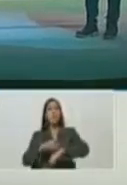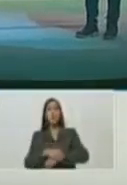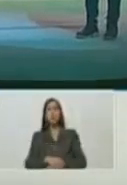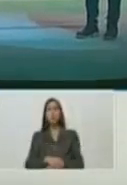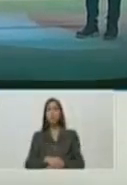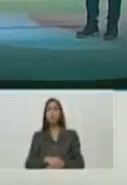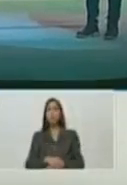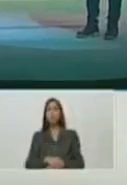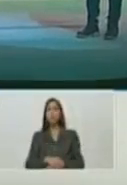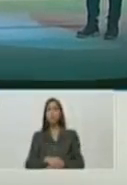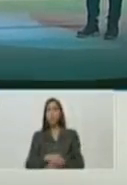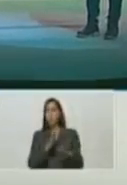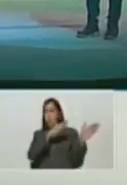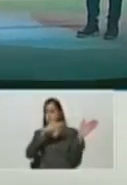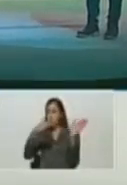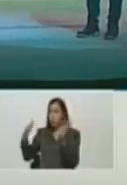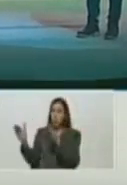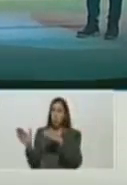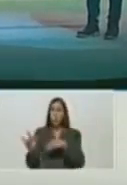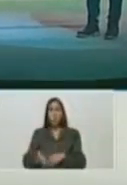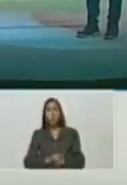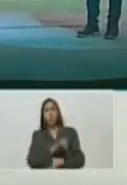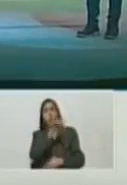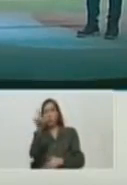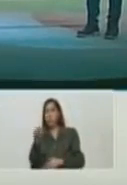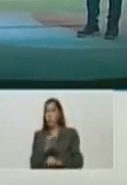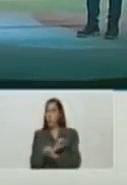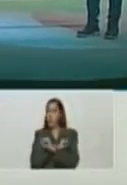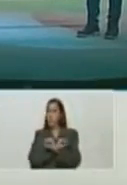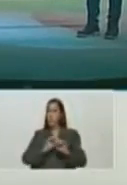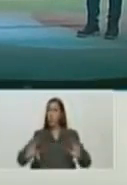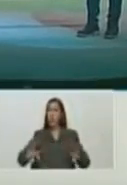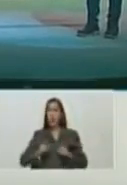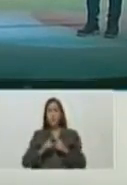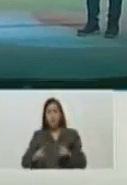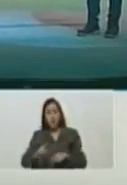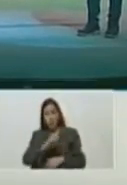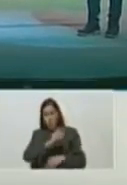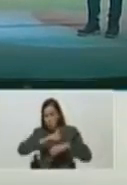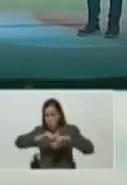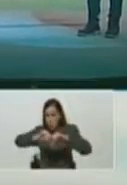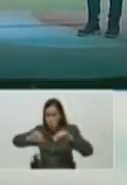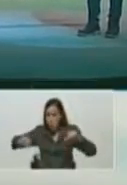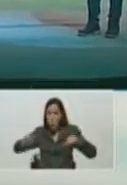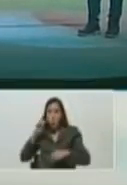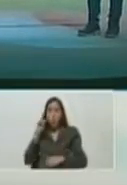el viento es imposible, pero cuando vemos a la arena viajando de la mano